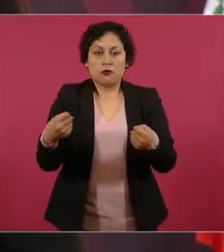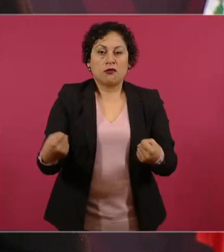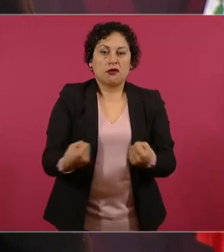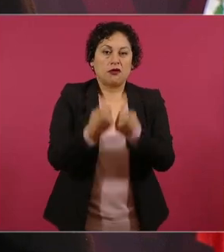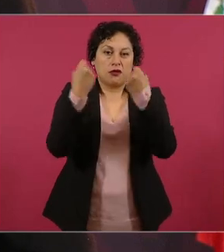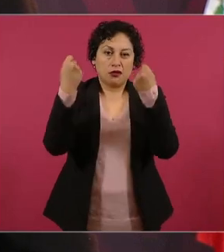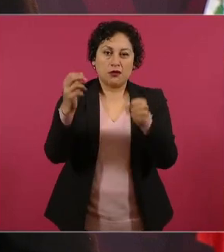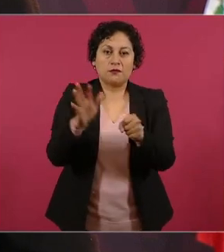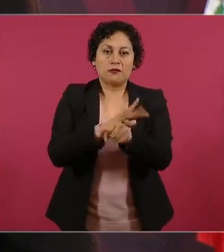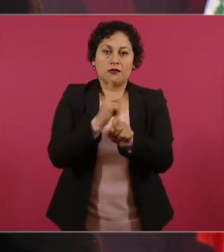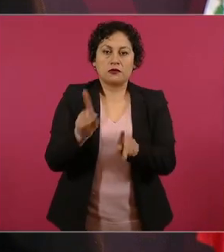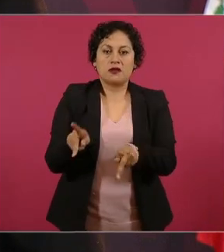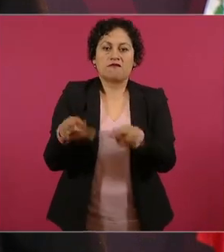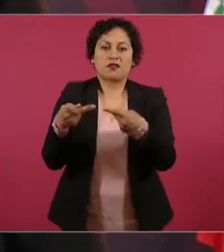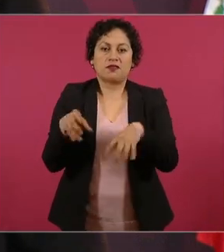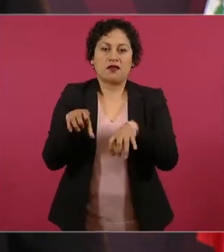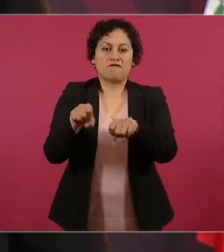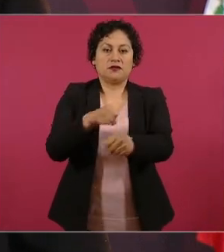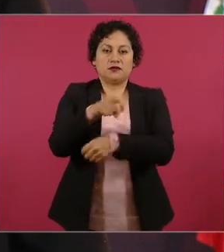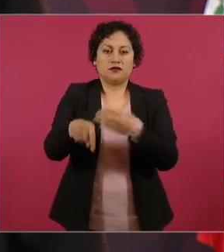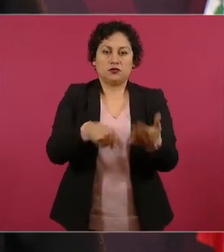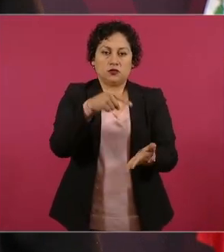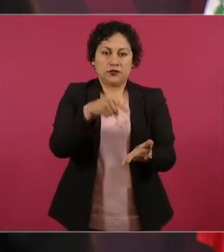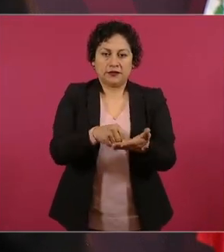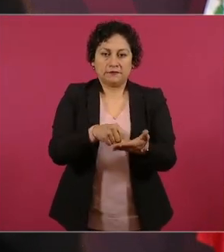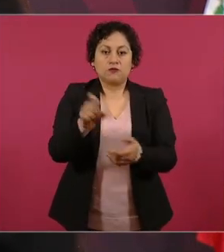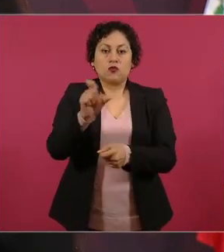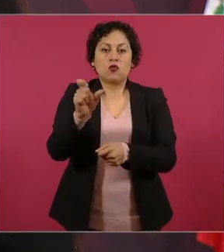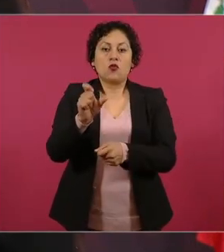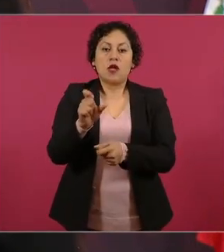El narcomenudeo es el que produce más violencia.